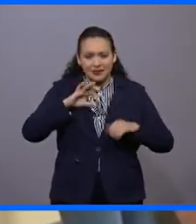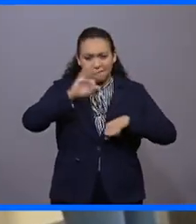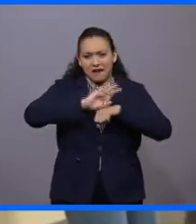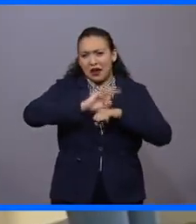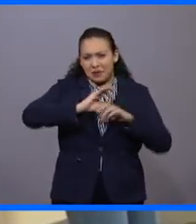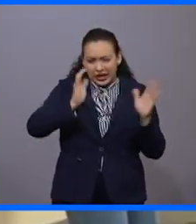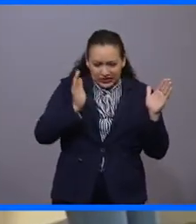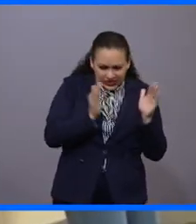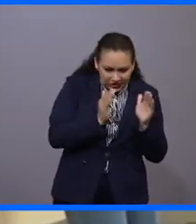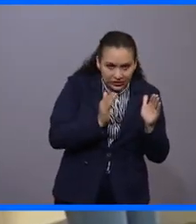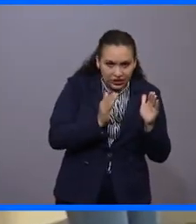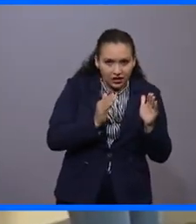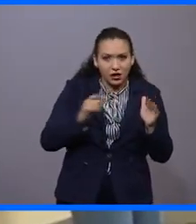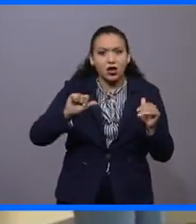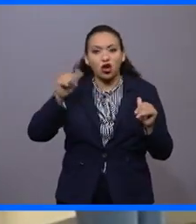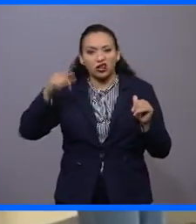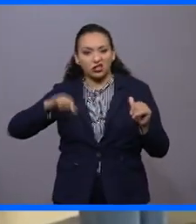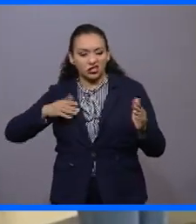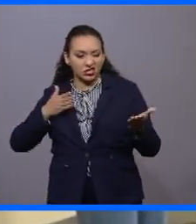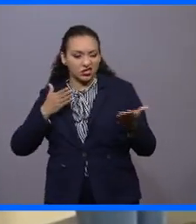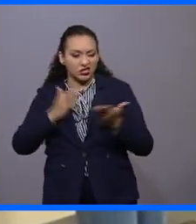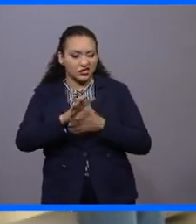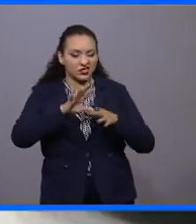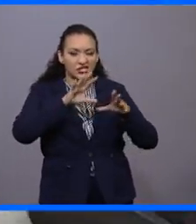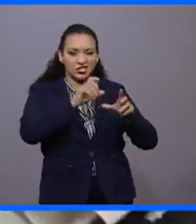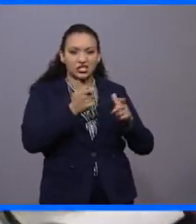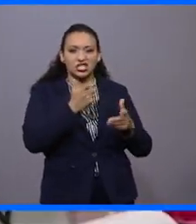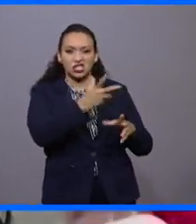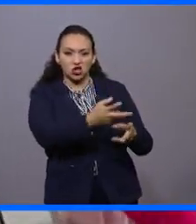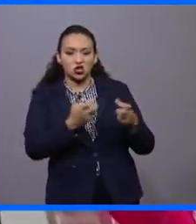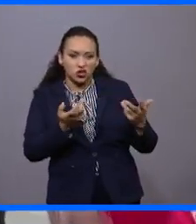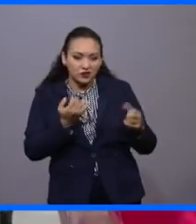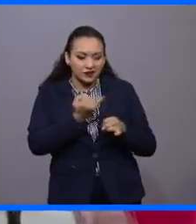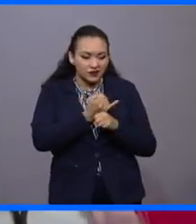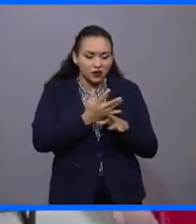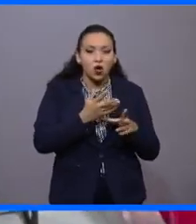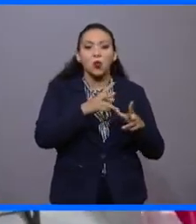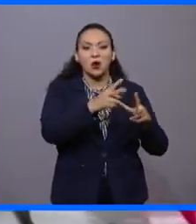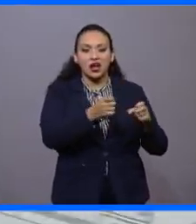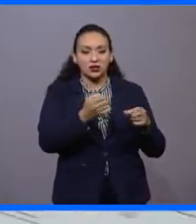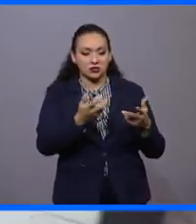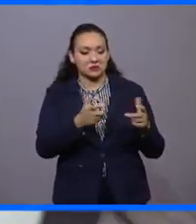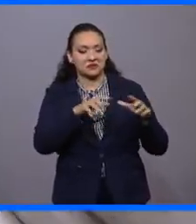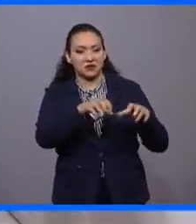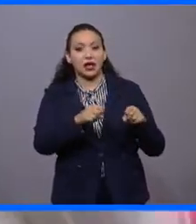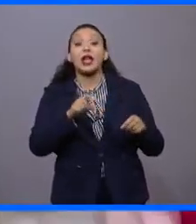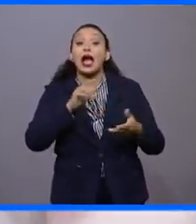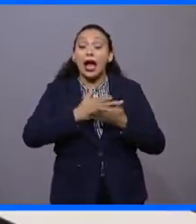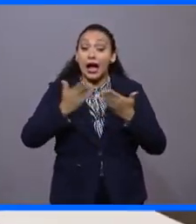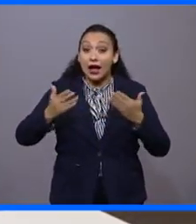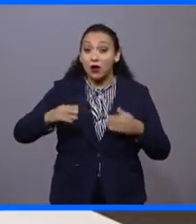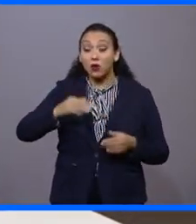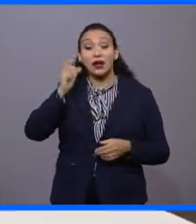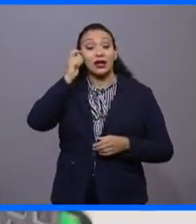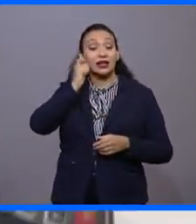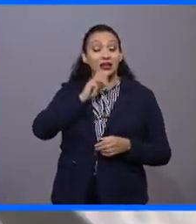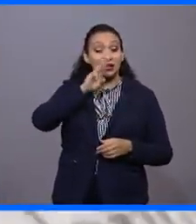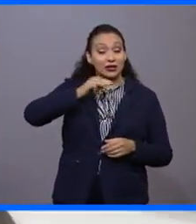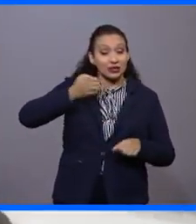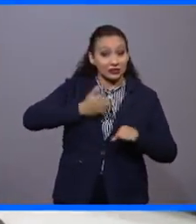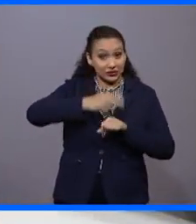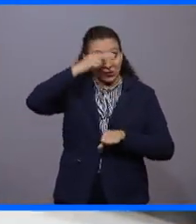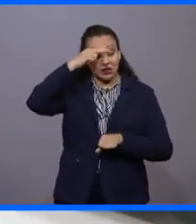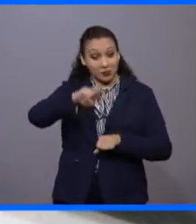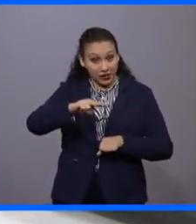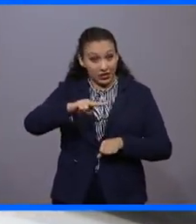Destacó que la extorsión, que se ha multiplicado en el oriente del Valle de México, se extendió a Guerrero, Michoacán, Estado de